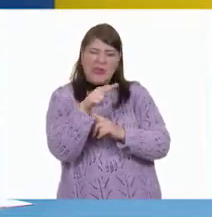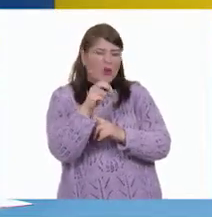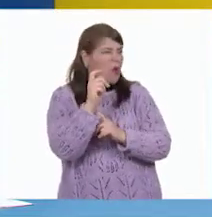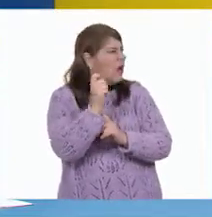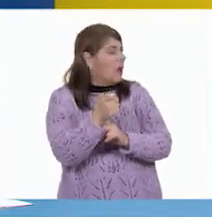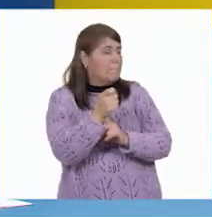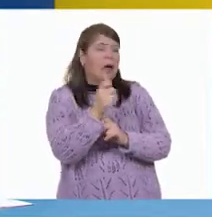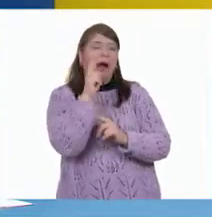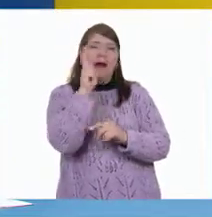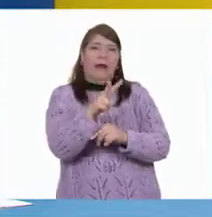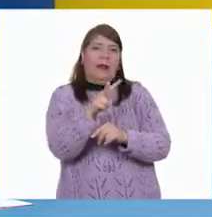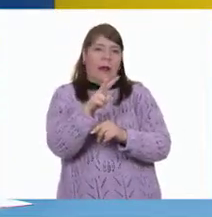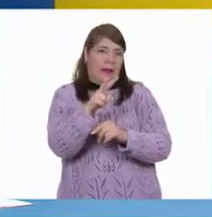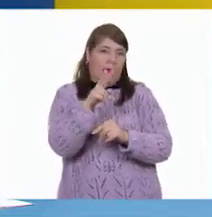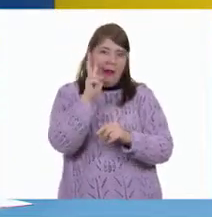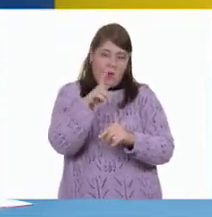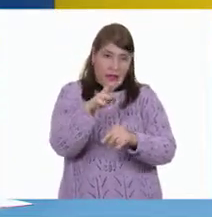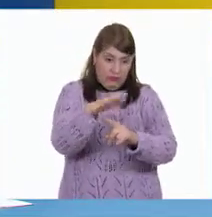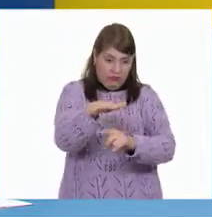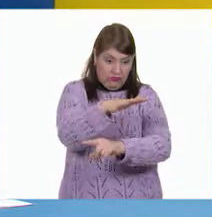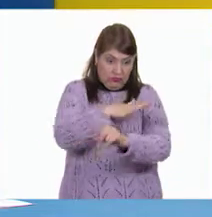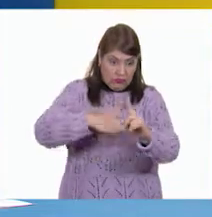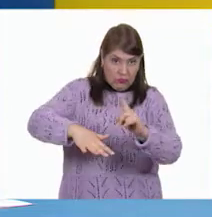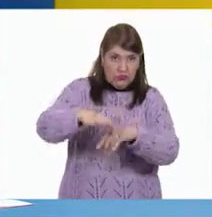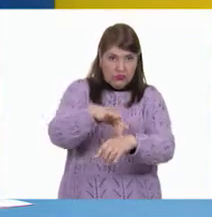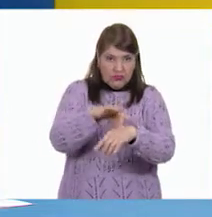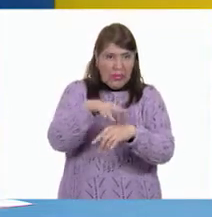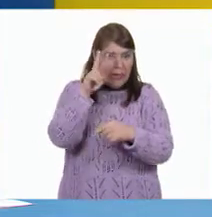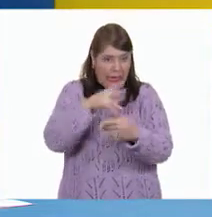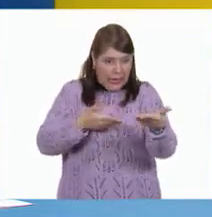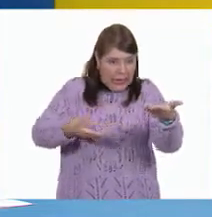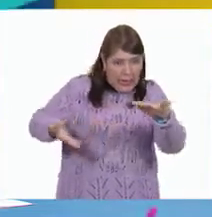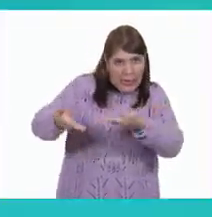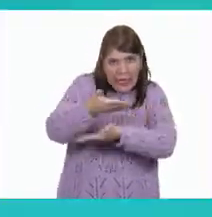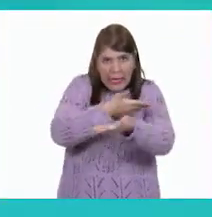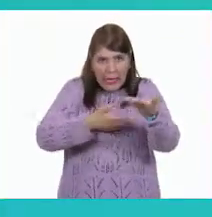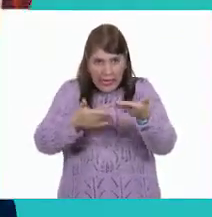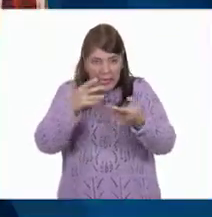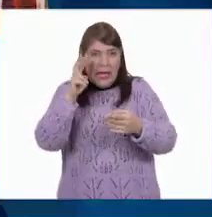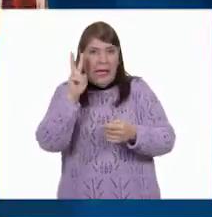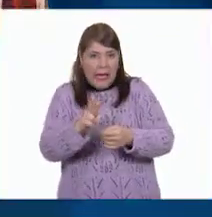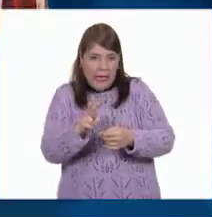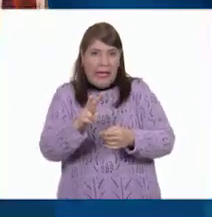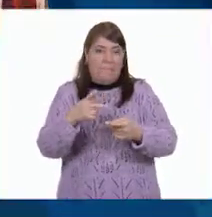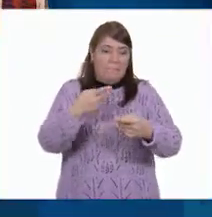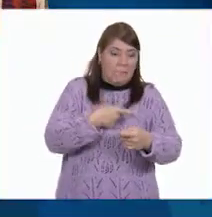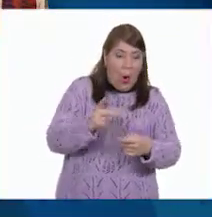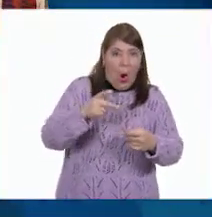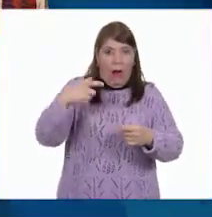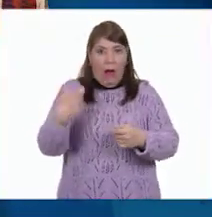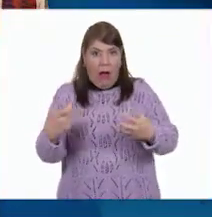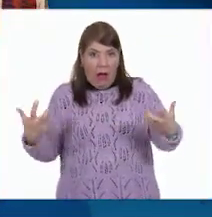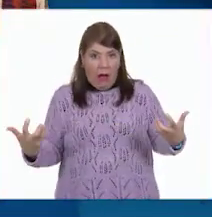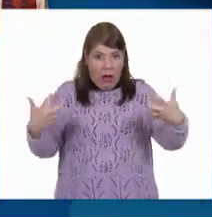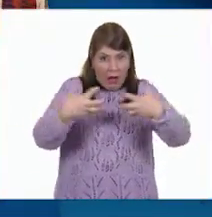la realidad que los sectores populares y las élites convivieran en los mismos espacios públicos.